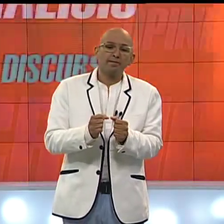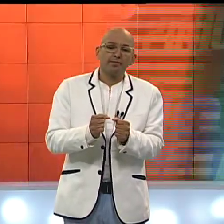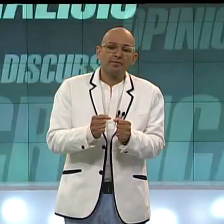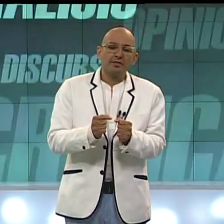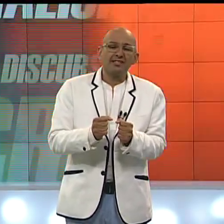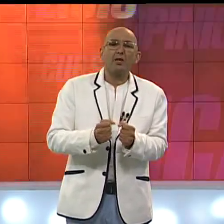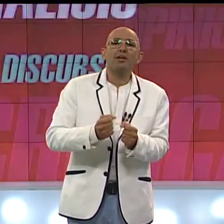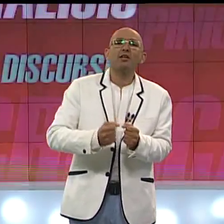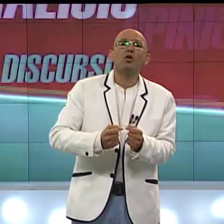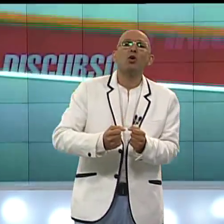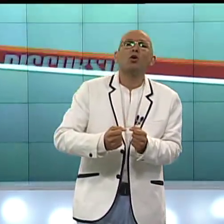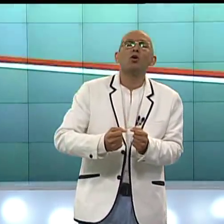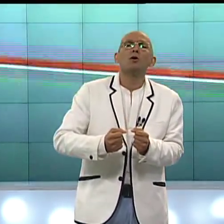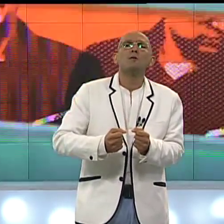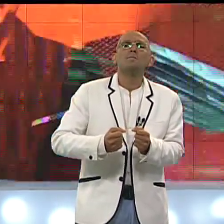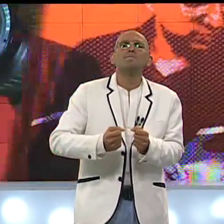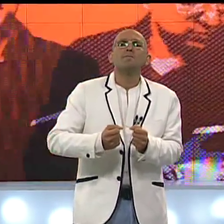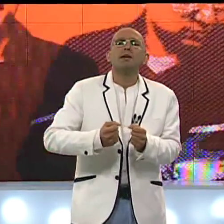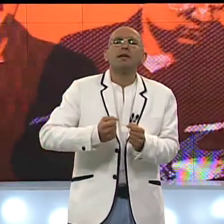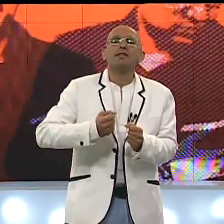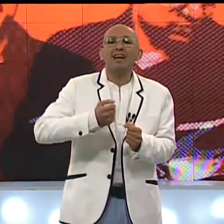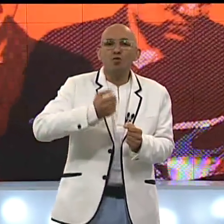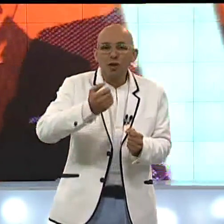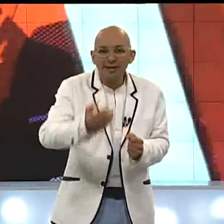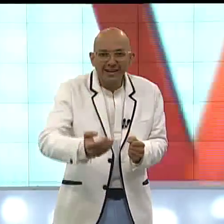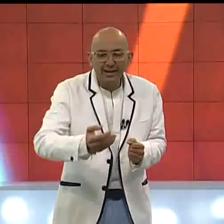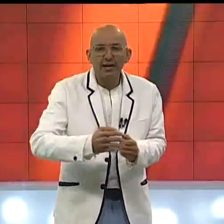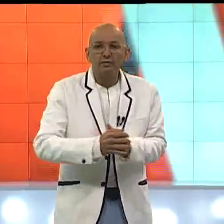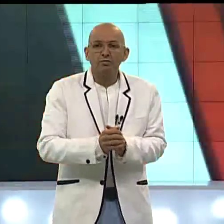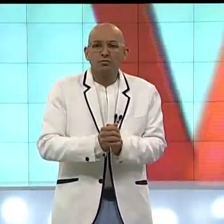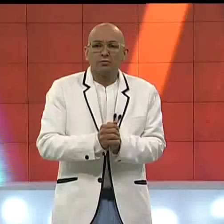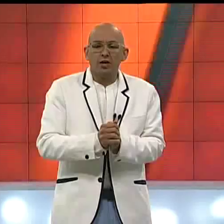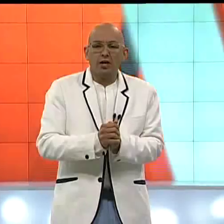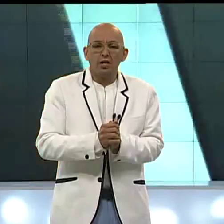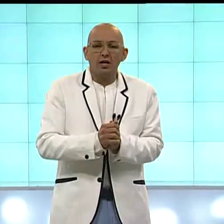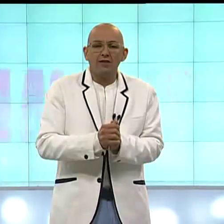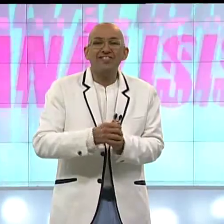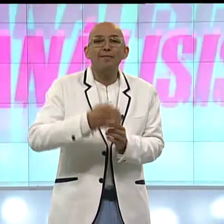que se ha venido de alguna manera